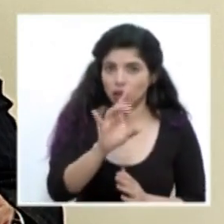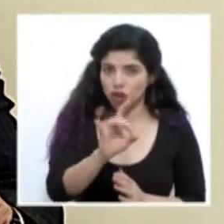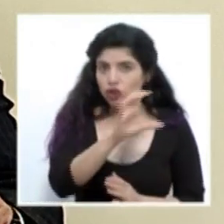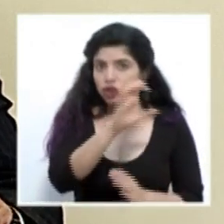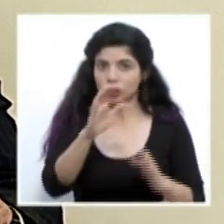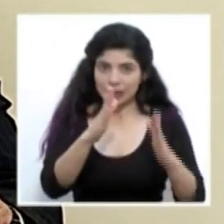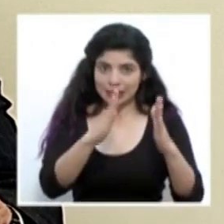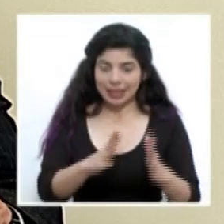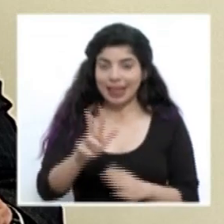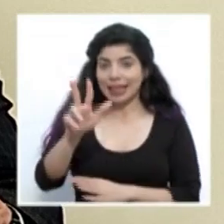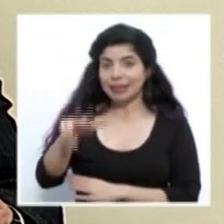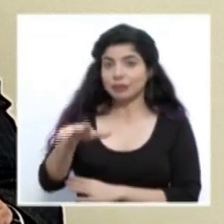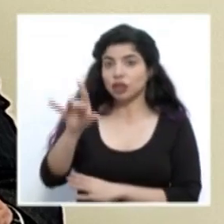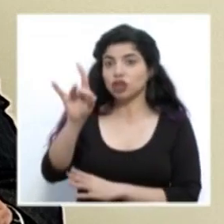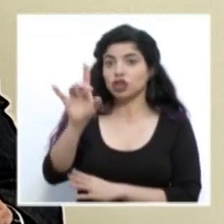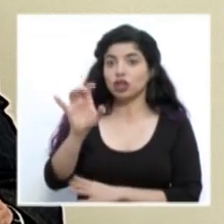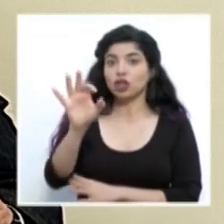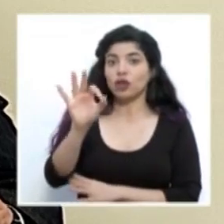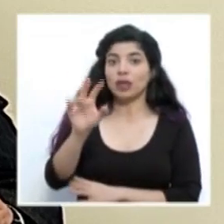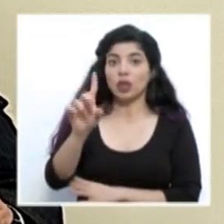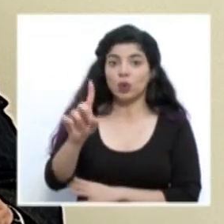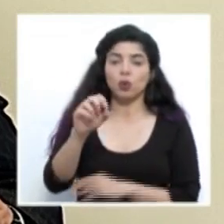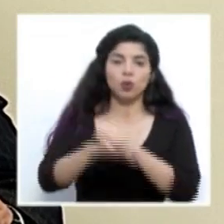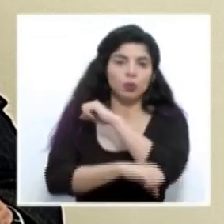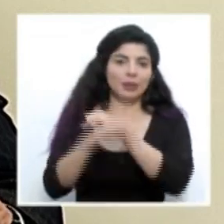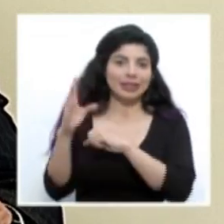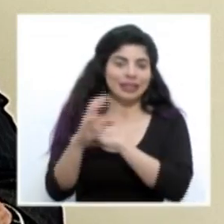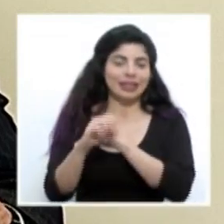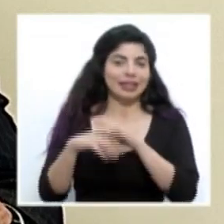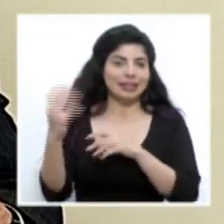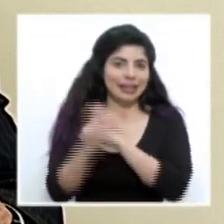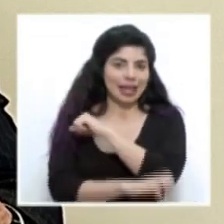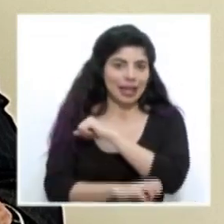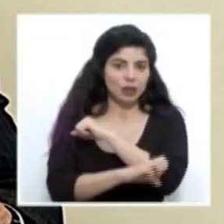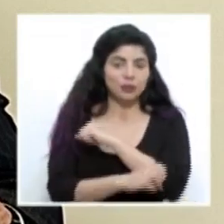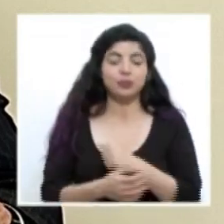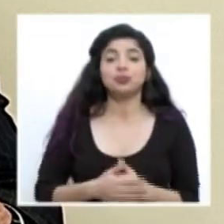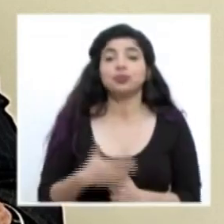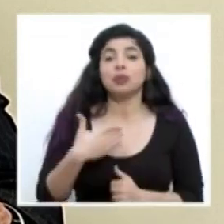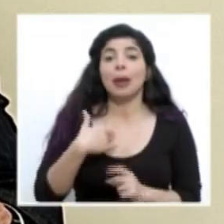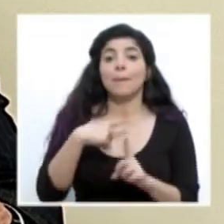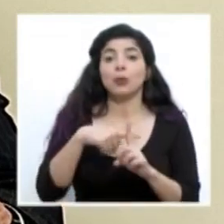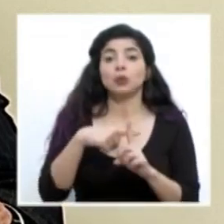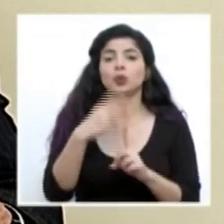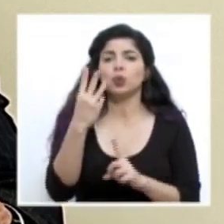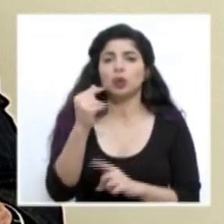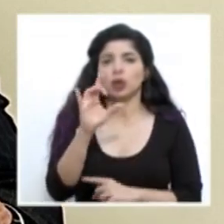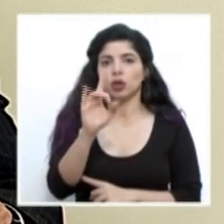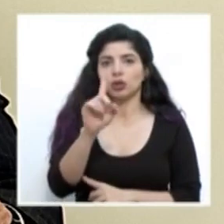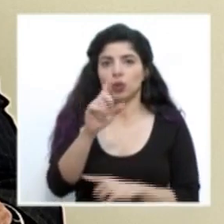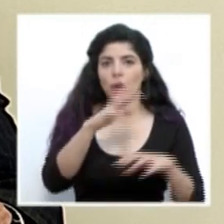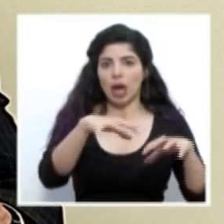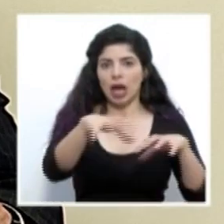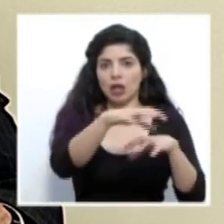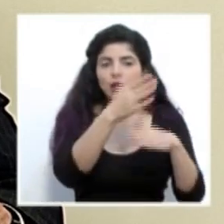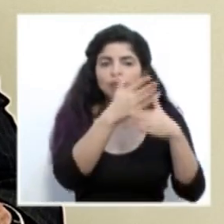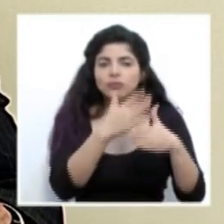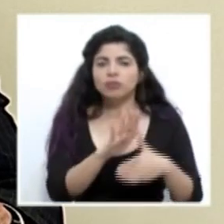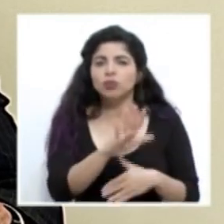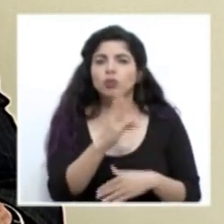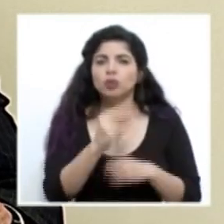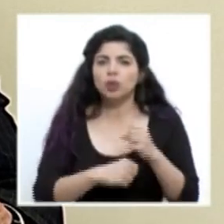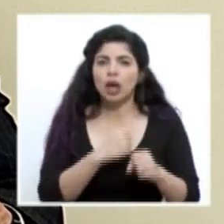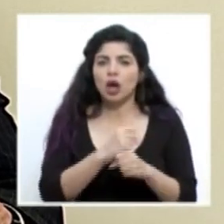9.778 son costarricenses y 3.891 son extranjeros. Tenemos casos positivos en 81 cantones. Por edad